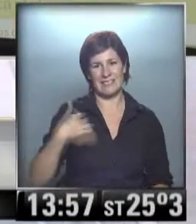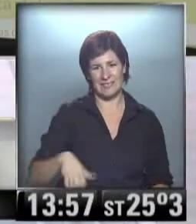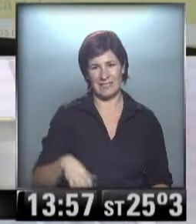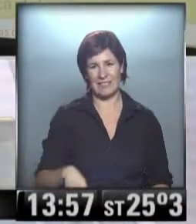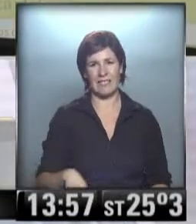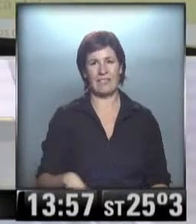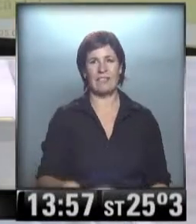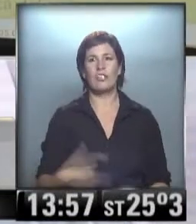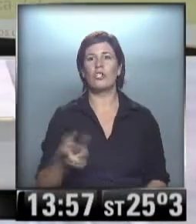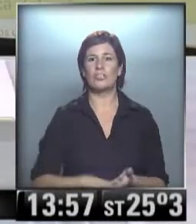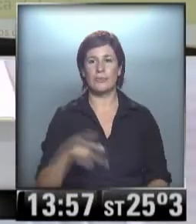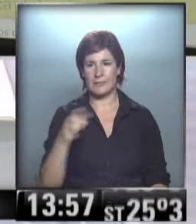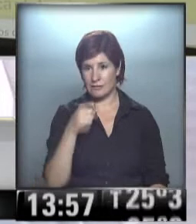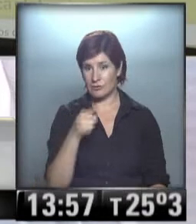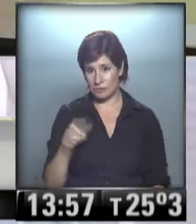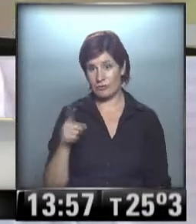a escucharte, Fernando.